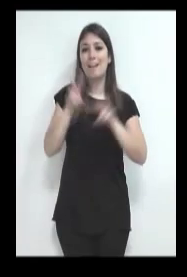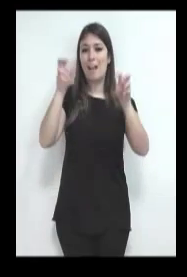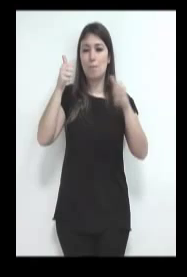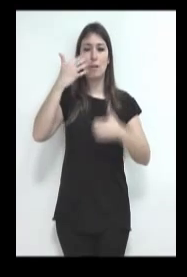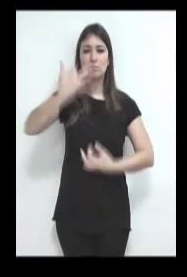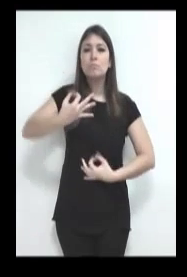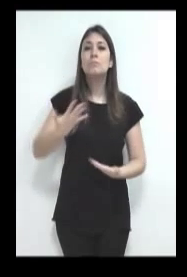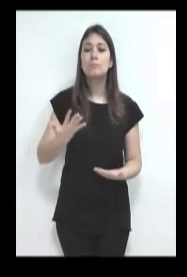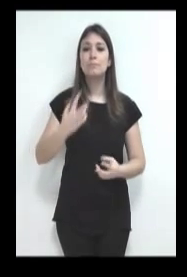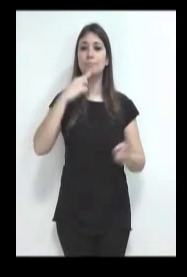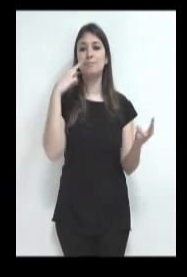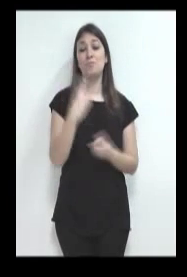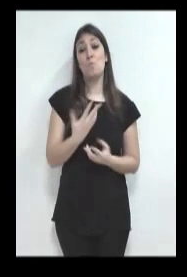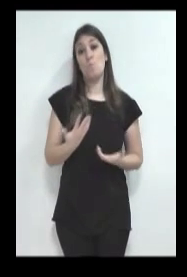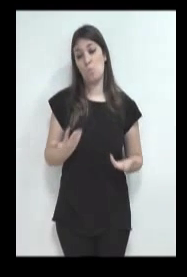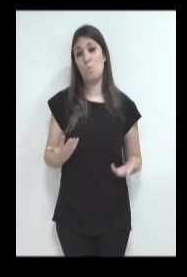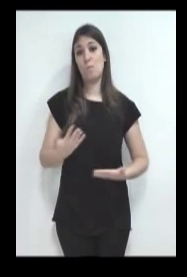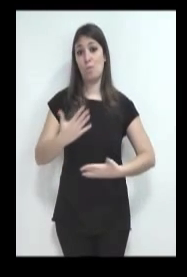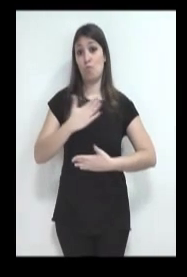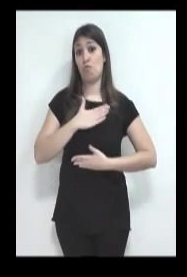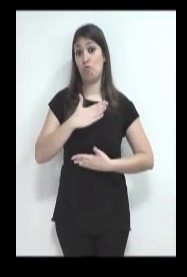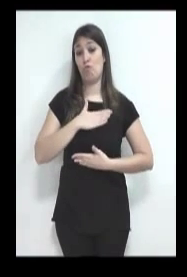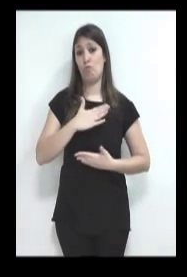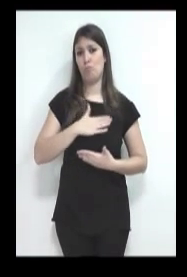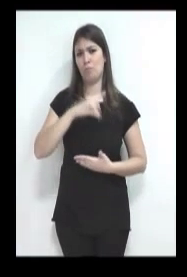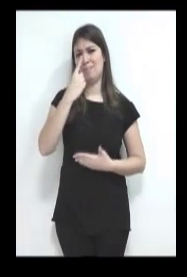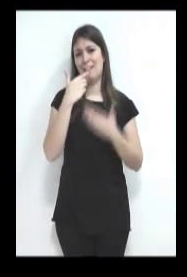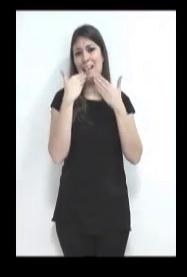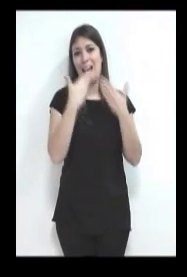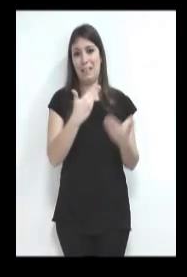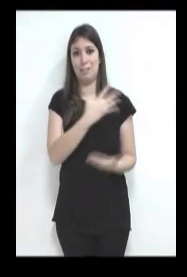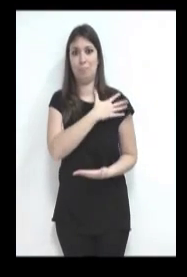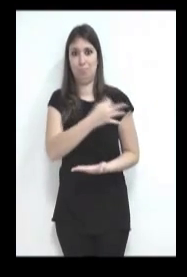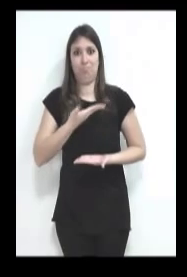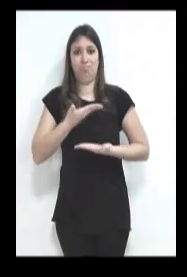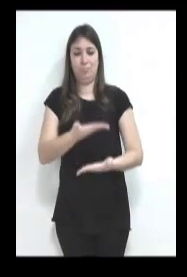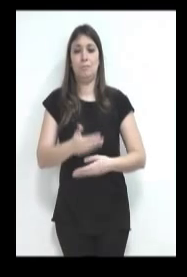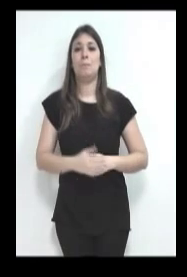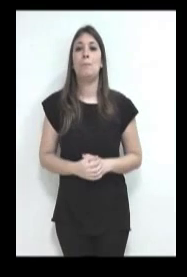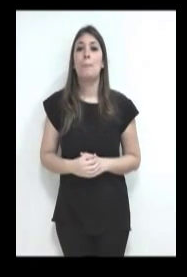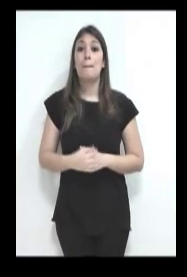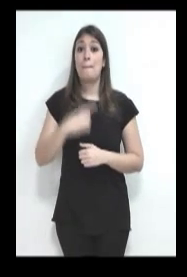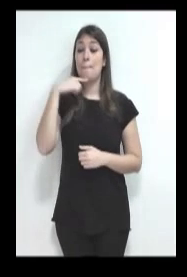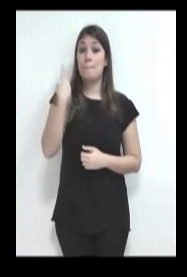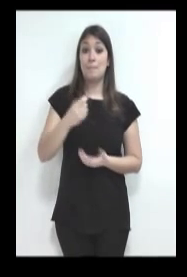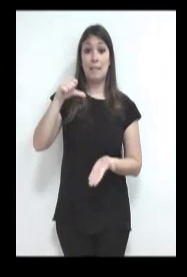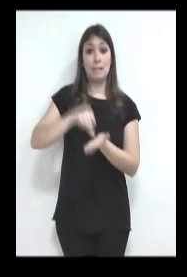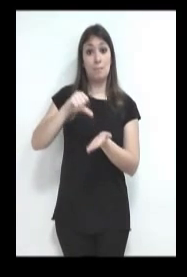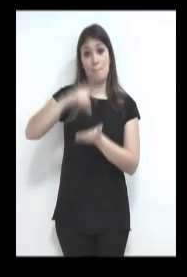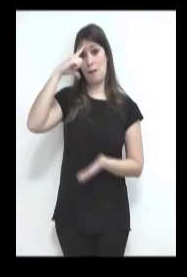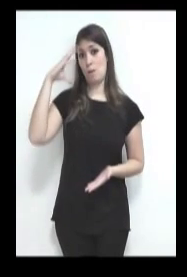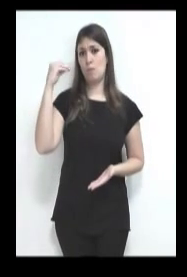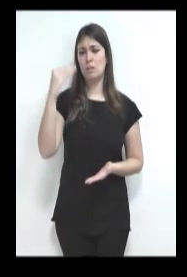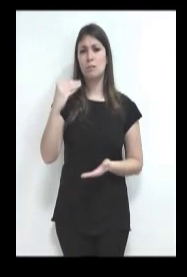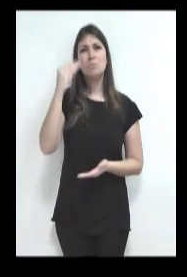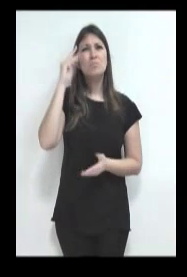bueno, nosotros en primer lugar, bueno, agradecer la invitación y luego decir que las Smart Cities consideramos que